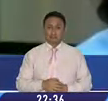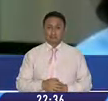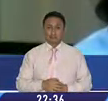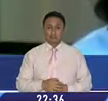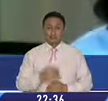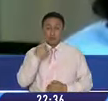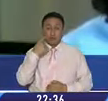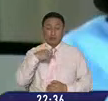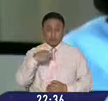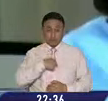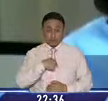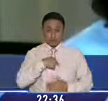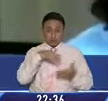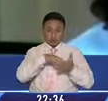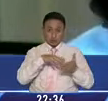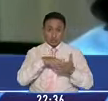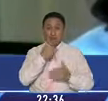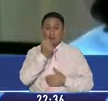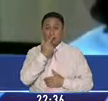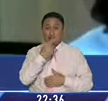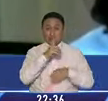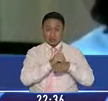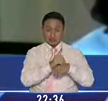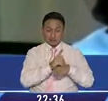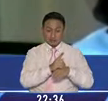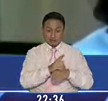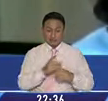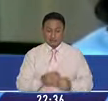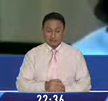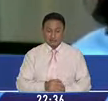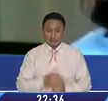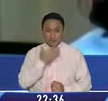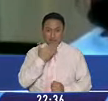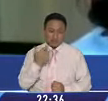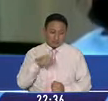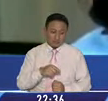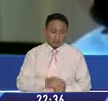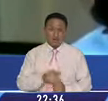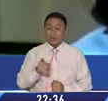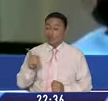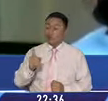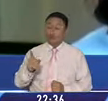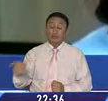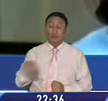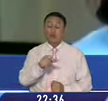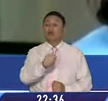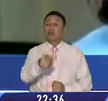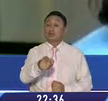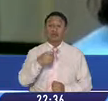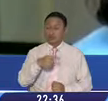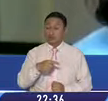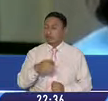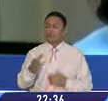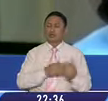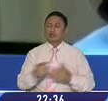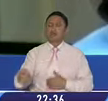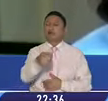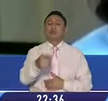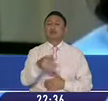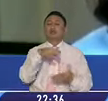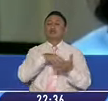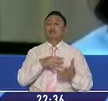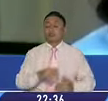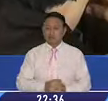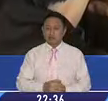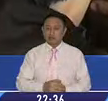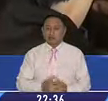seguir medicina, pues es preferible que siga lo que quiere. No podemos forzar a nadie a seguir algo que no le guste o podemos